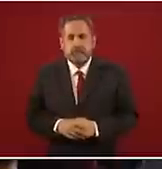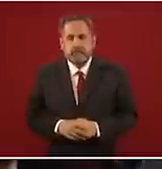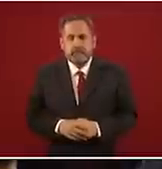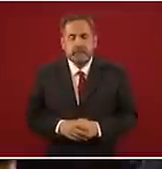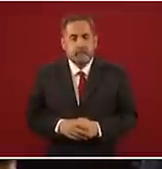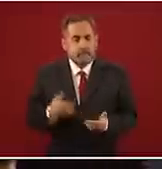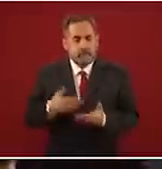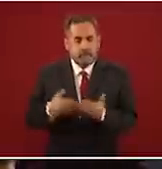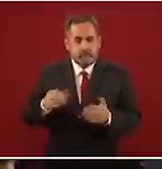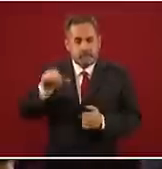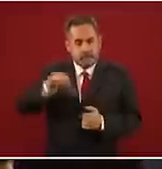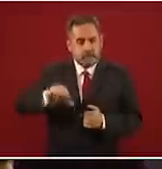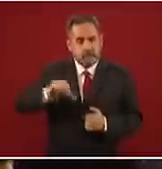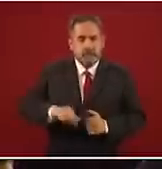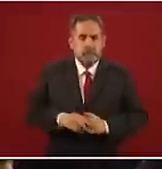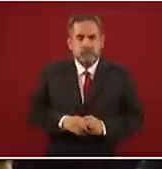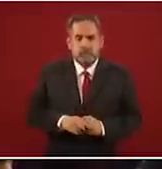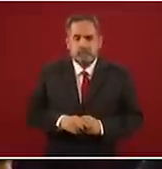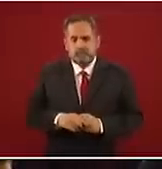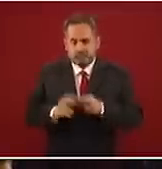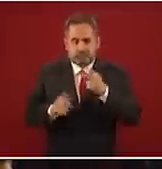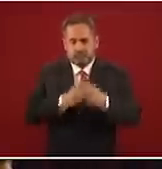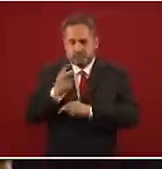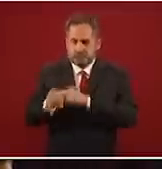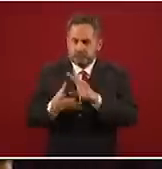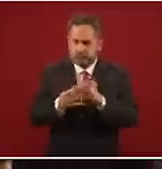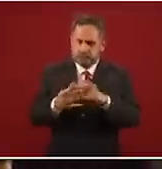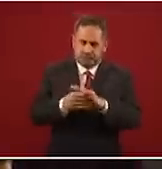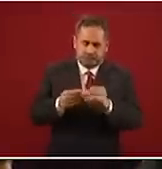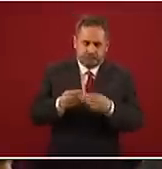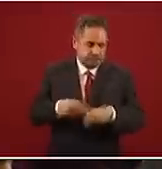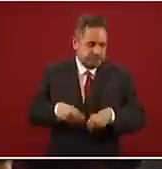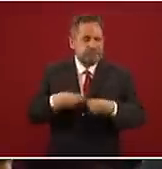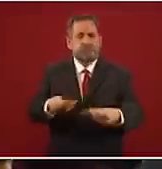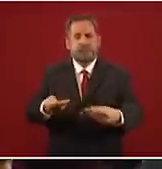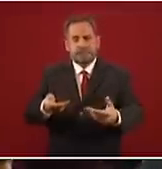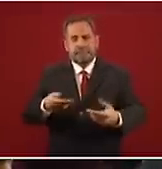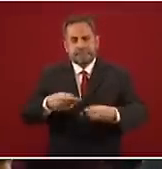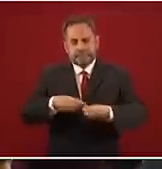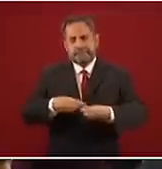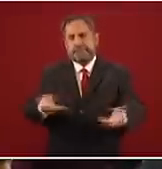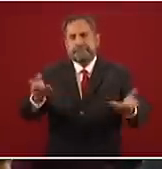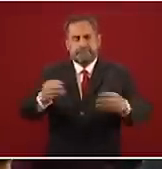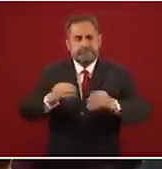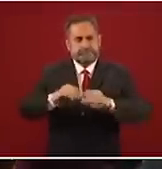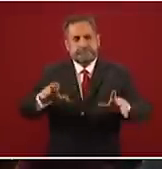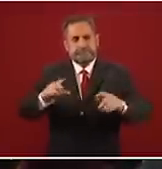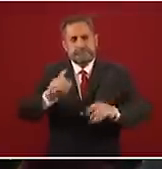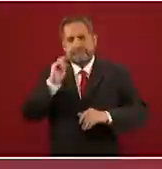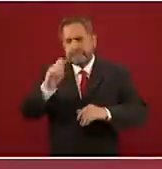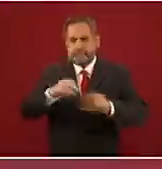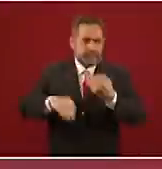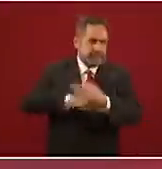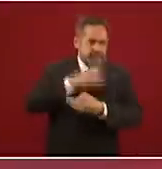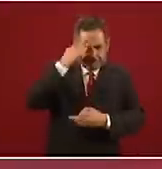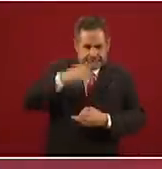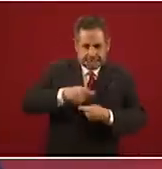hoy mismo se les va a poner, se les va a dar a conocer a